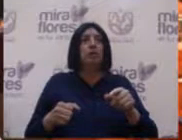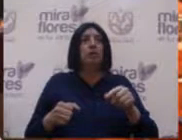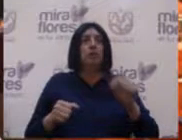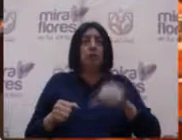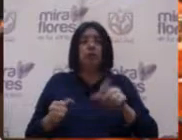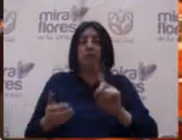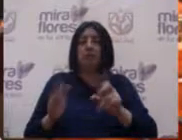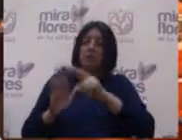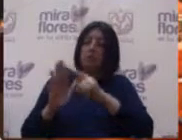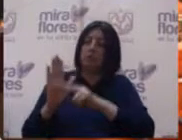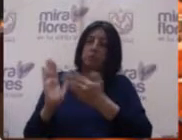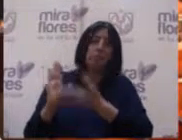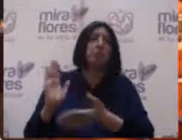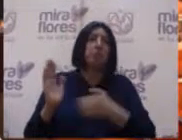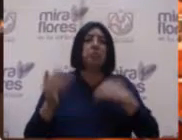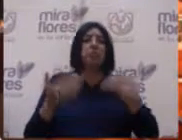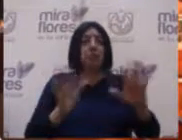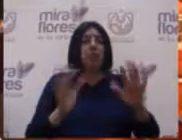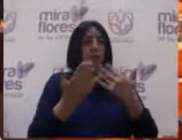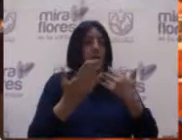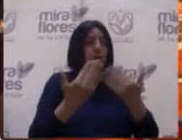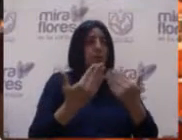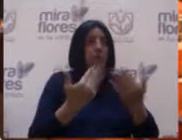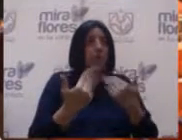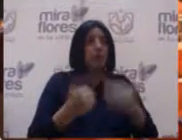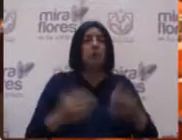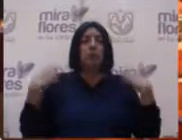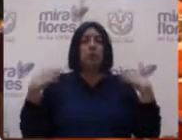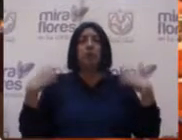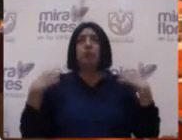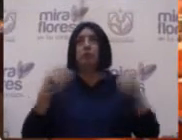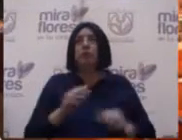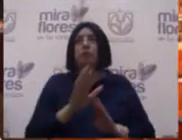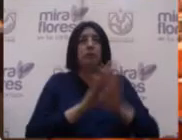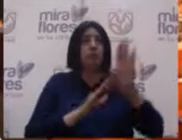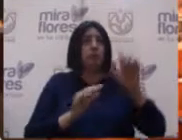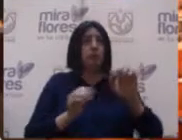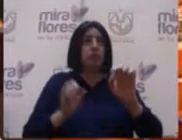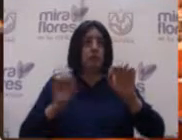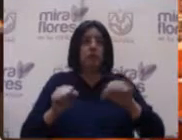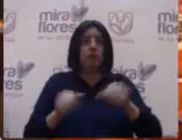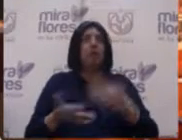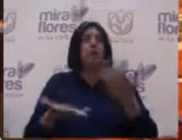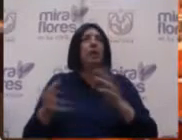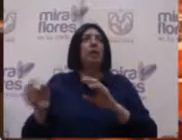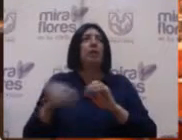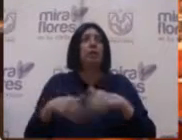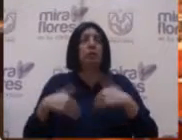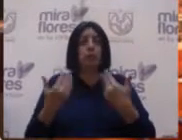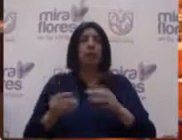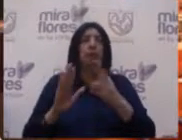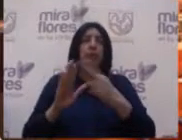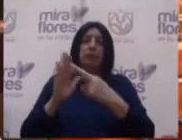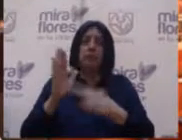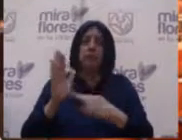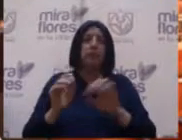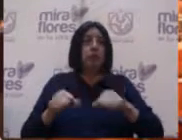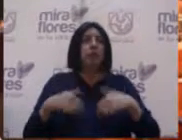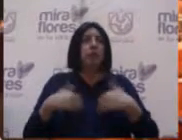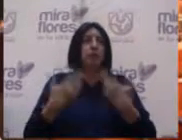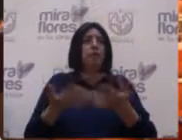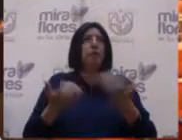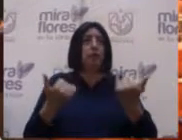lote normativo, ya lo he conversado con la gerente de desarrollo urbano y hay variaciones que se pueden dar en el reglamento. En ese momento lo más